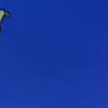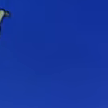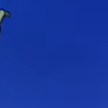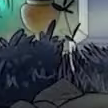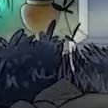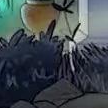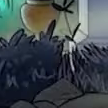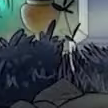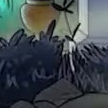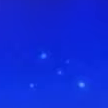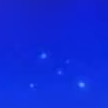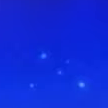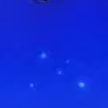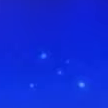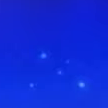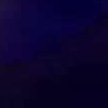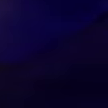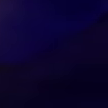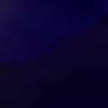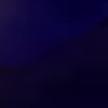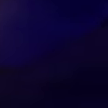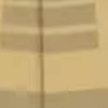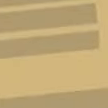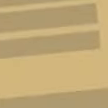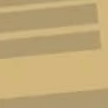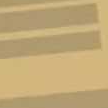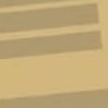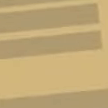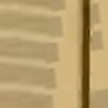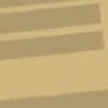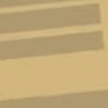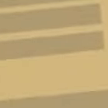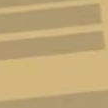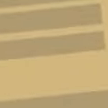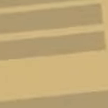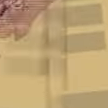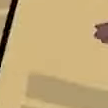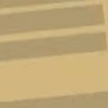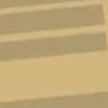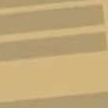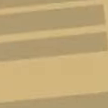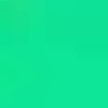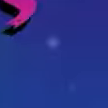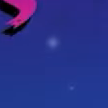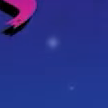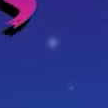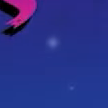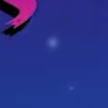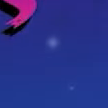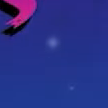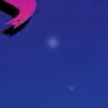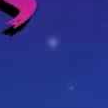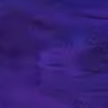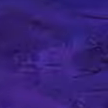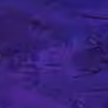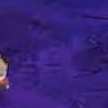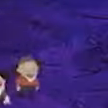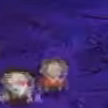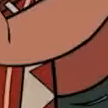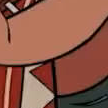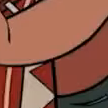Mientras combaten fantásticos seres que son parte de las tradiciones ticas. Tremendas leyendas.